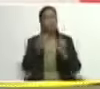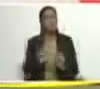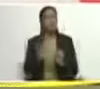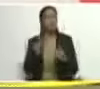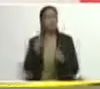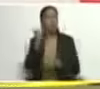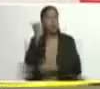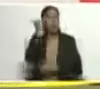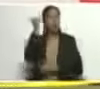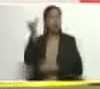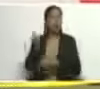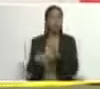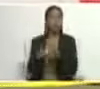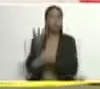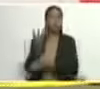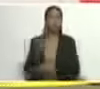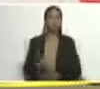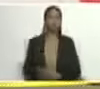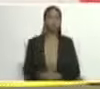y